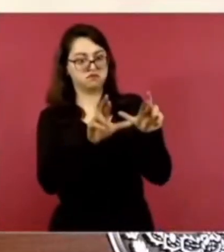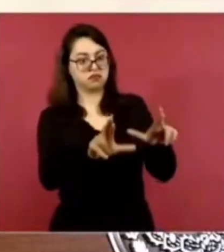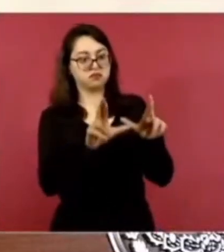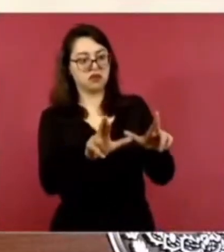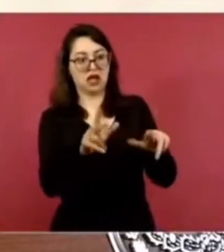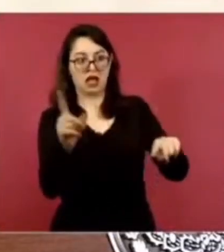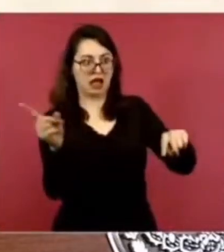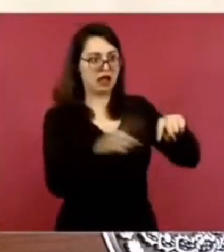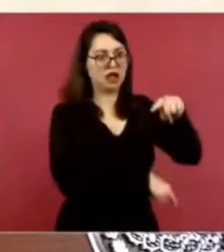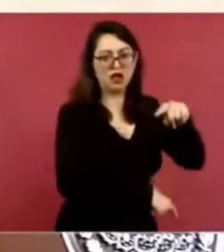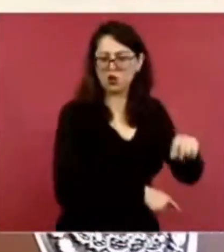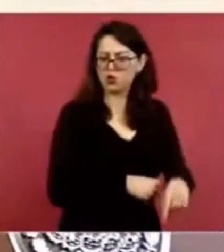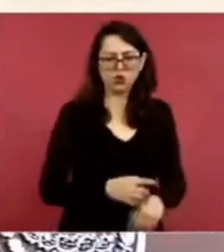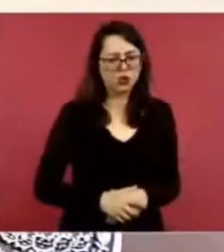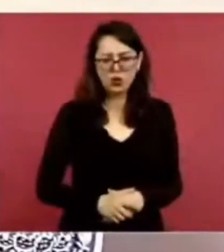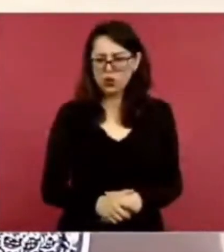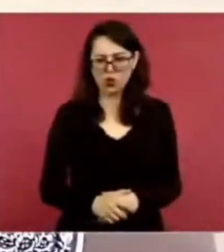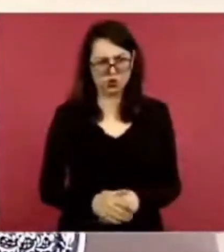es